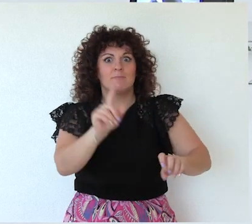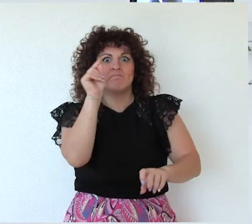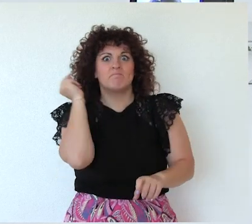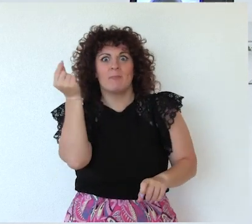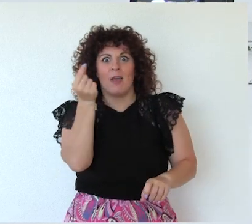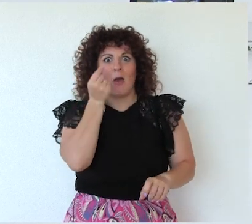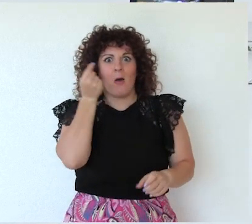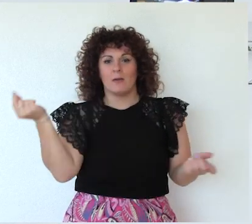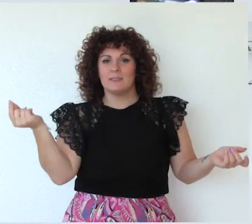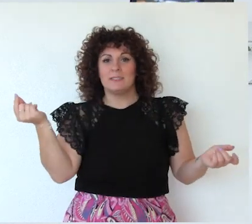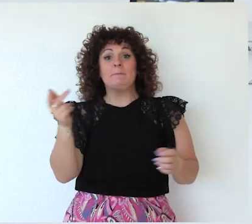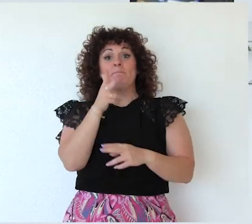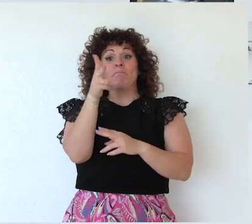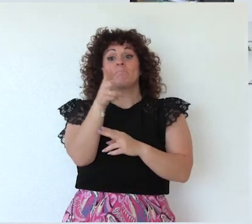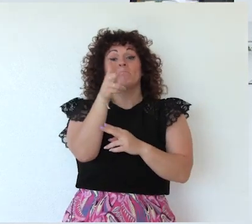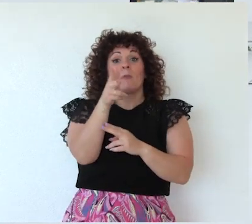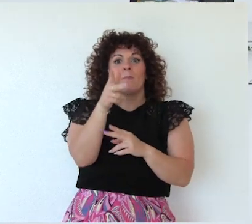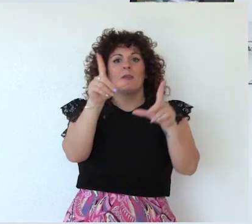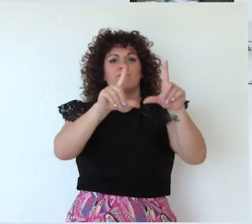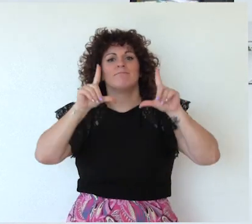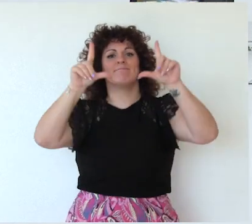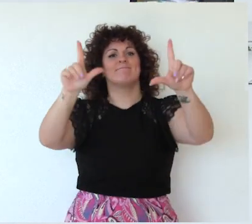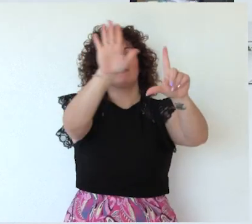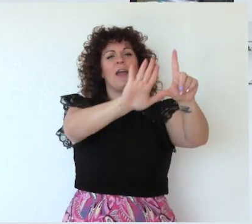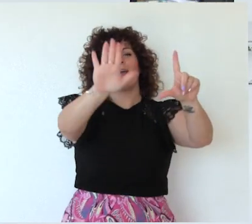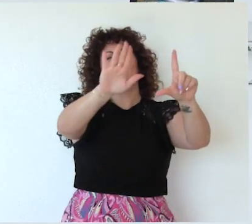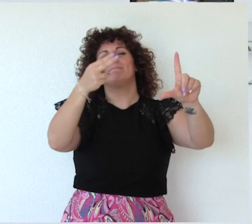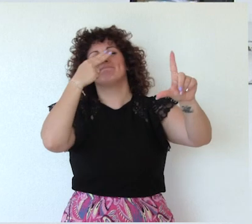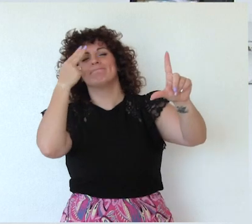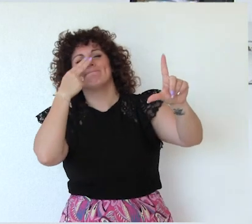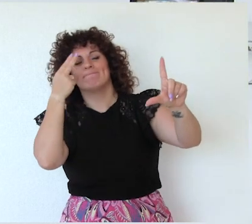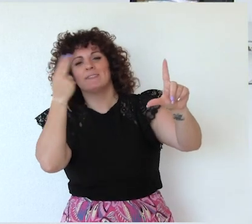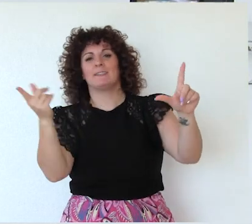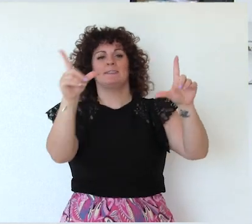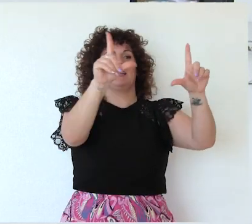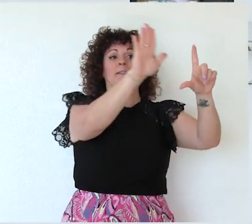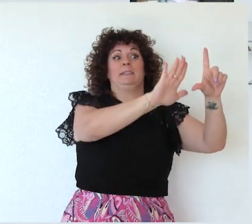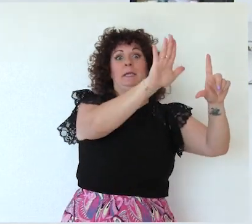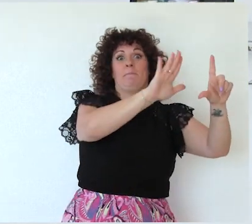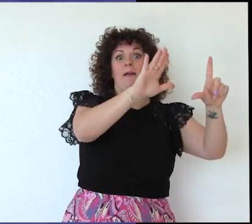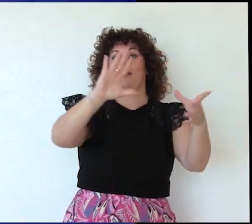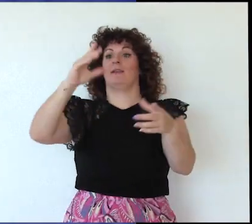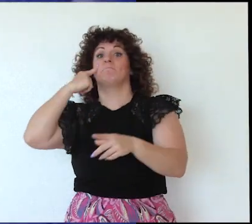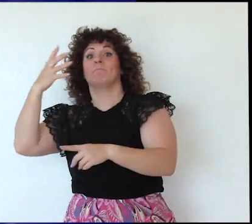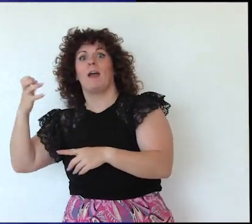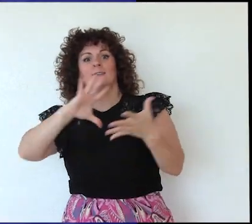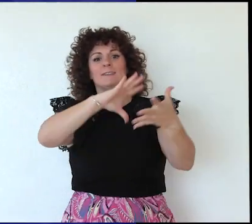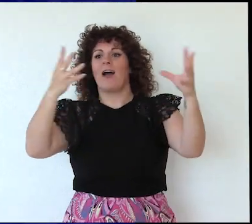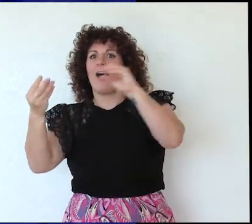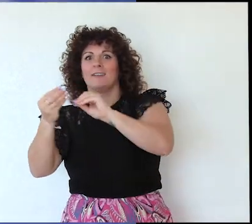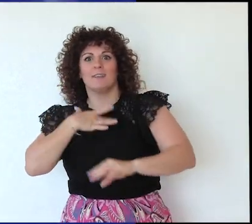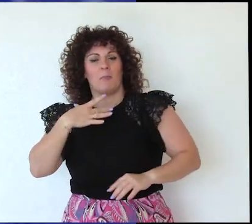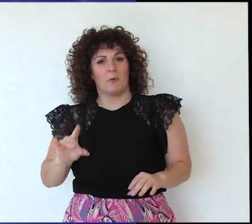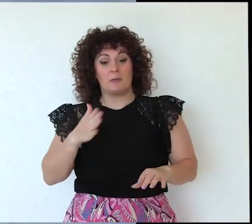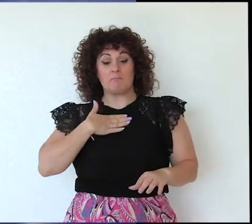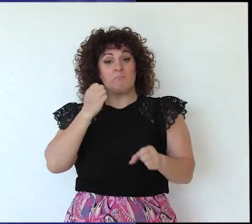encuentro, digamos, imágenes que me parece que pueden contextualizarse de una manera artística. Por lo tanto, mi trabajo va